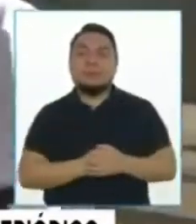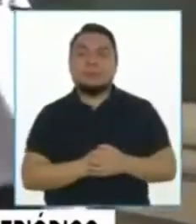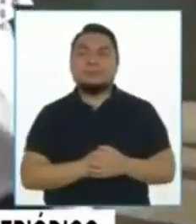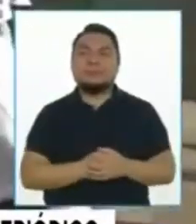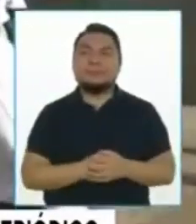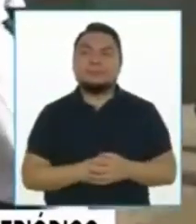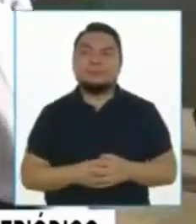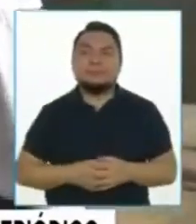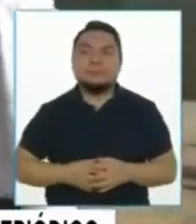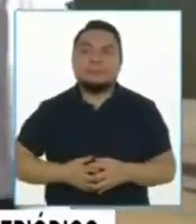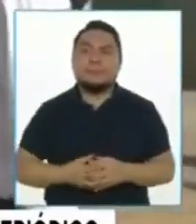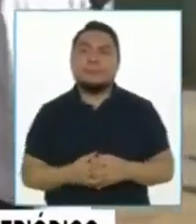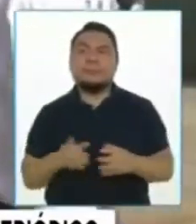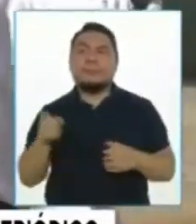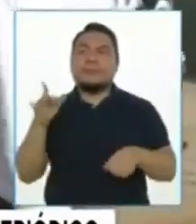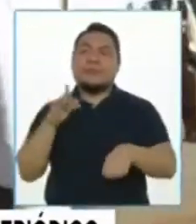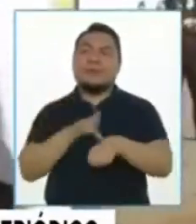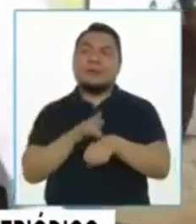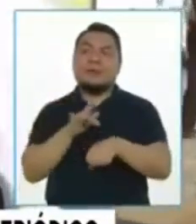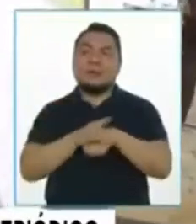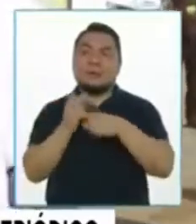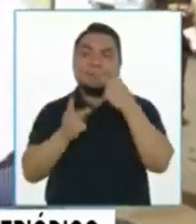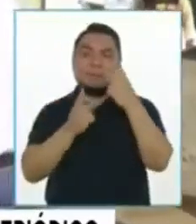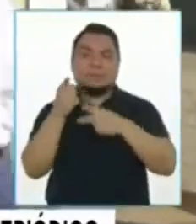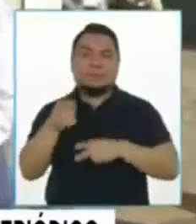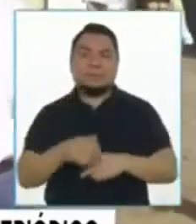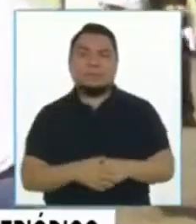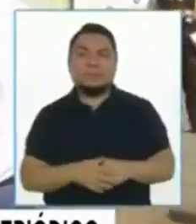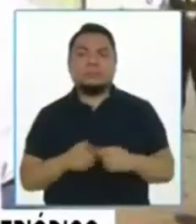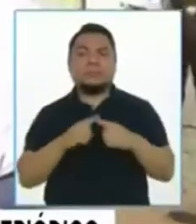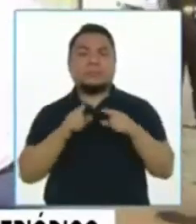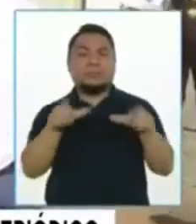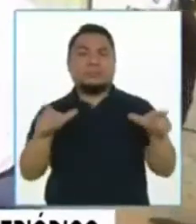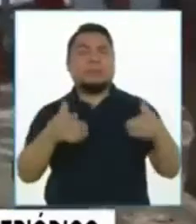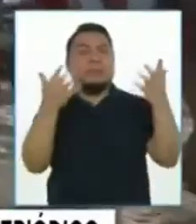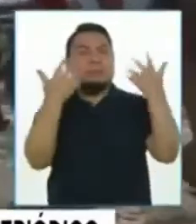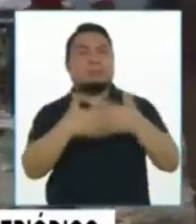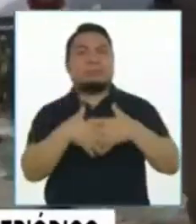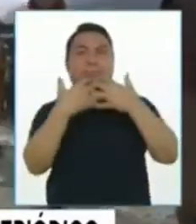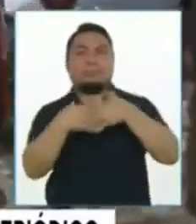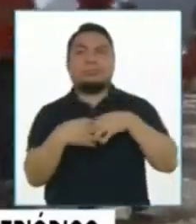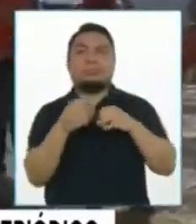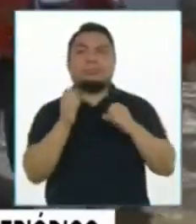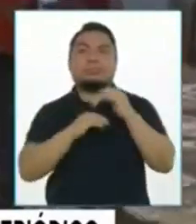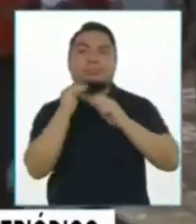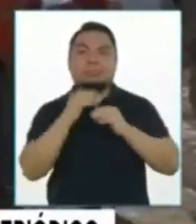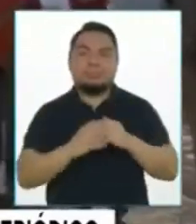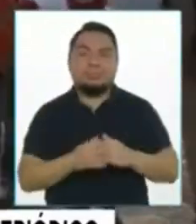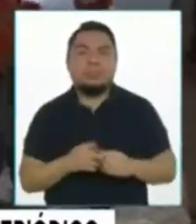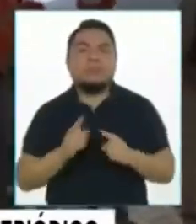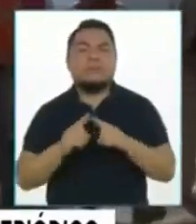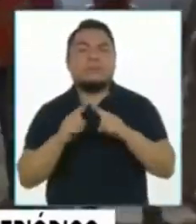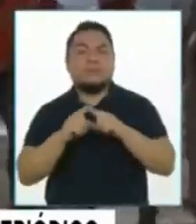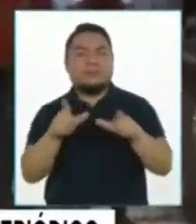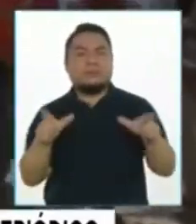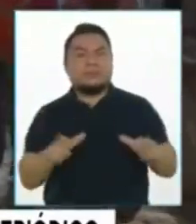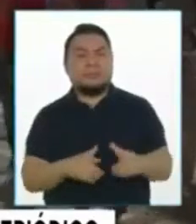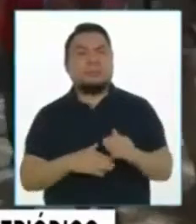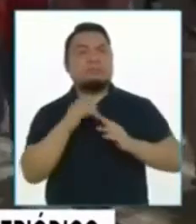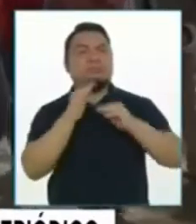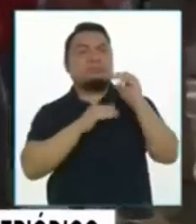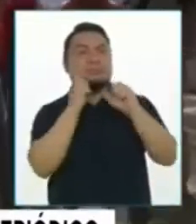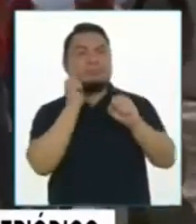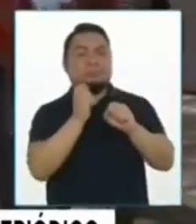estado temprano visitando la planta donde se prepara el material de